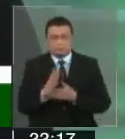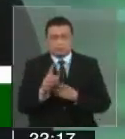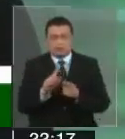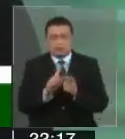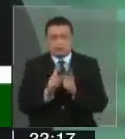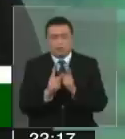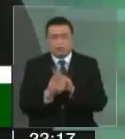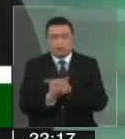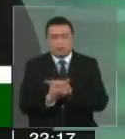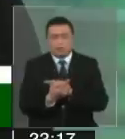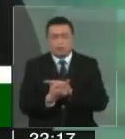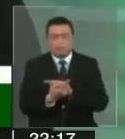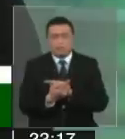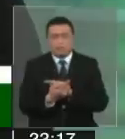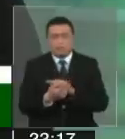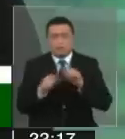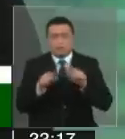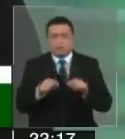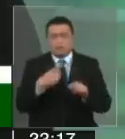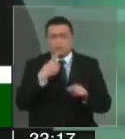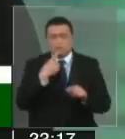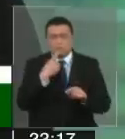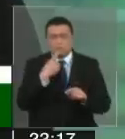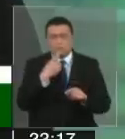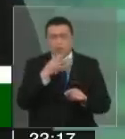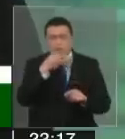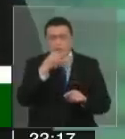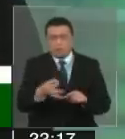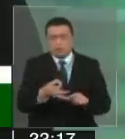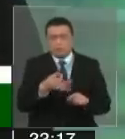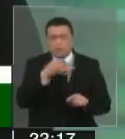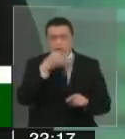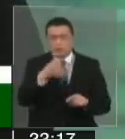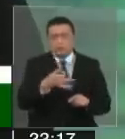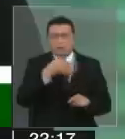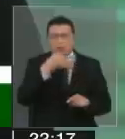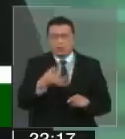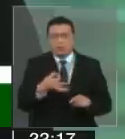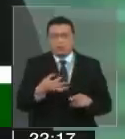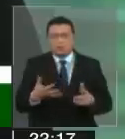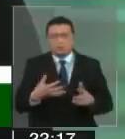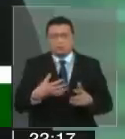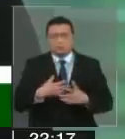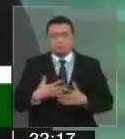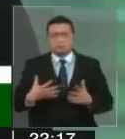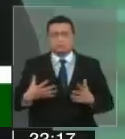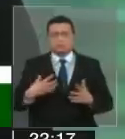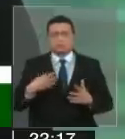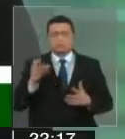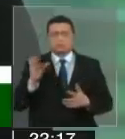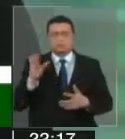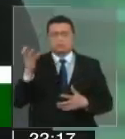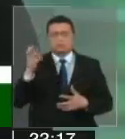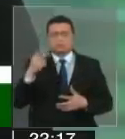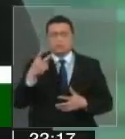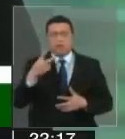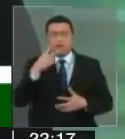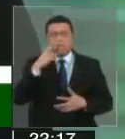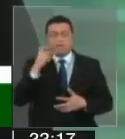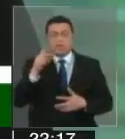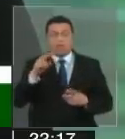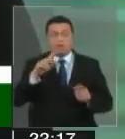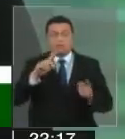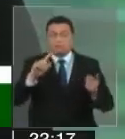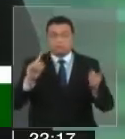podía creer. Cada palabra que caía era, no sé, era como la vida se me dio vuelta al